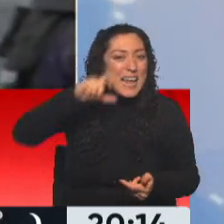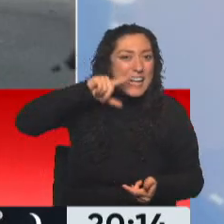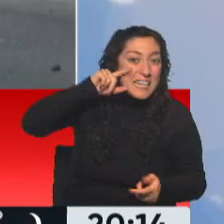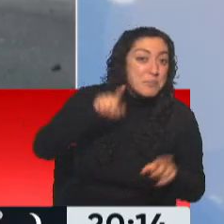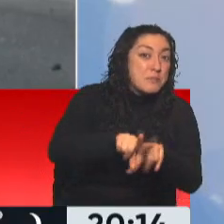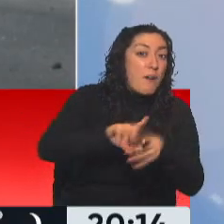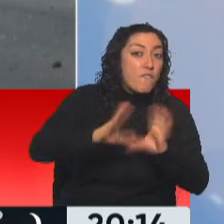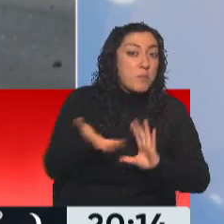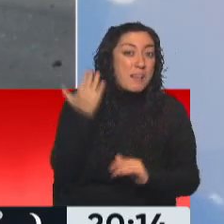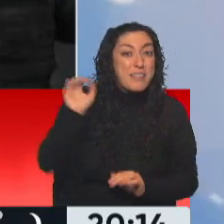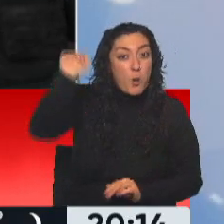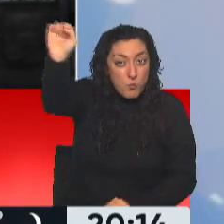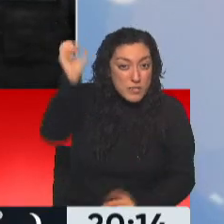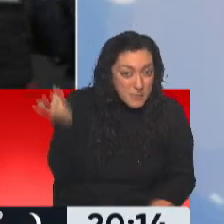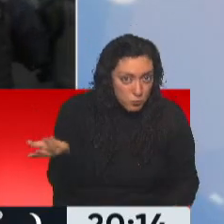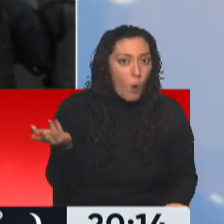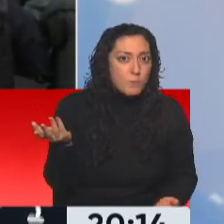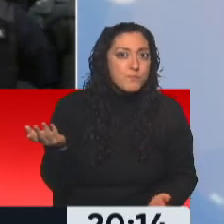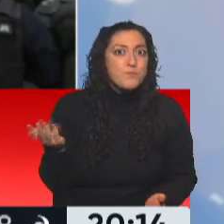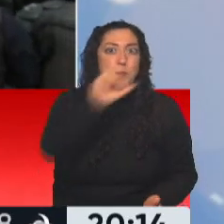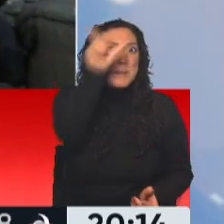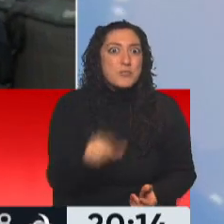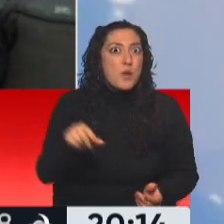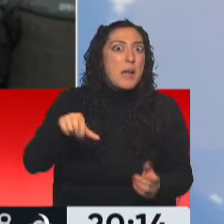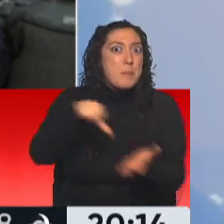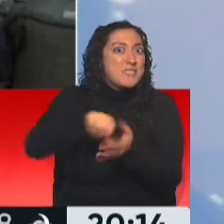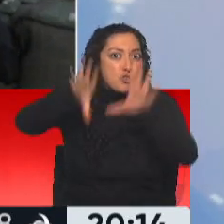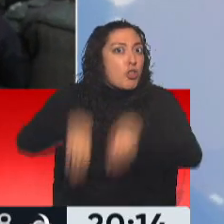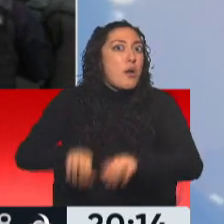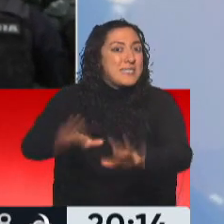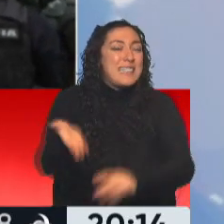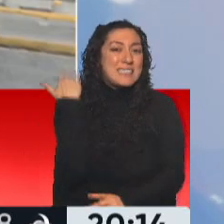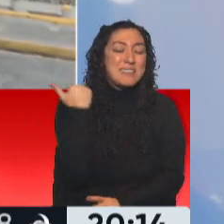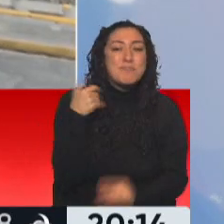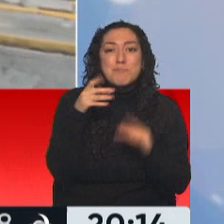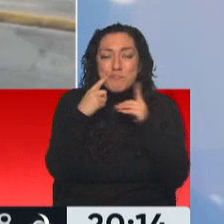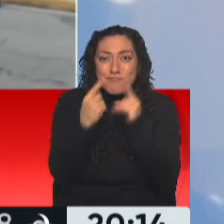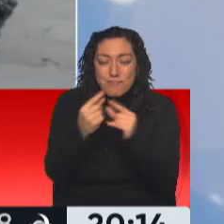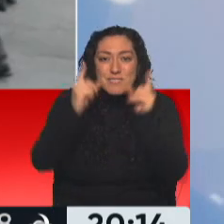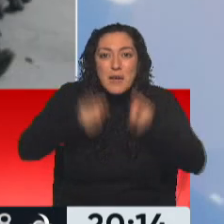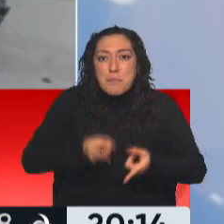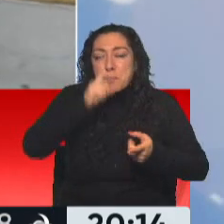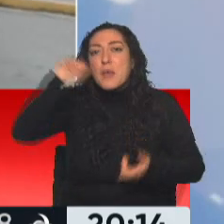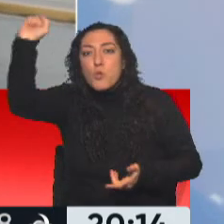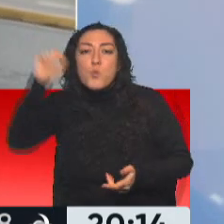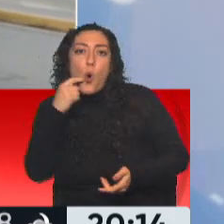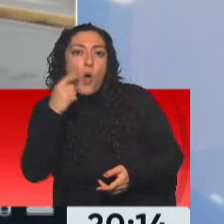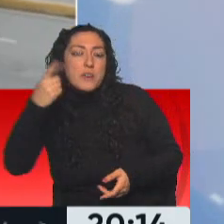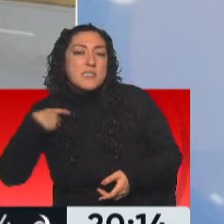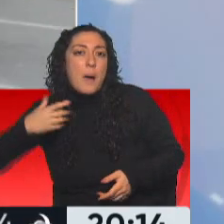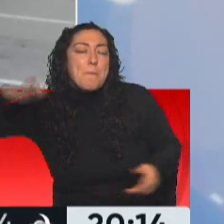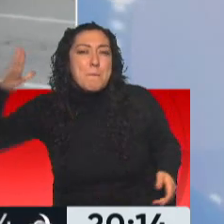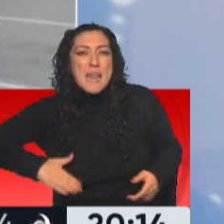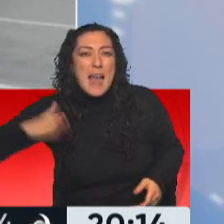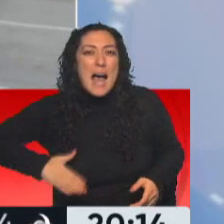a lo largo y ancho de Venezuela. Y el día de ayer, otra manifestación. Nicolás Maduro se ha dedicado los últimos días a amenazar